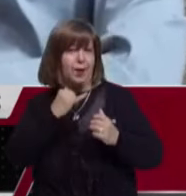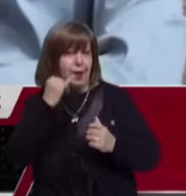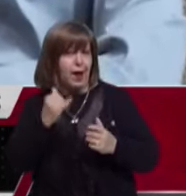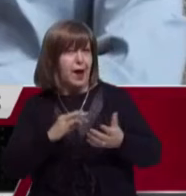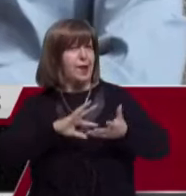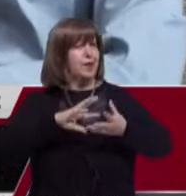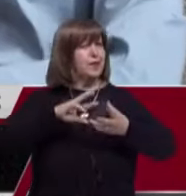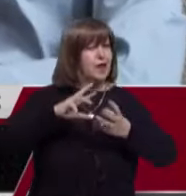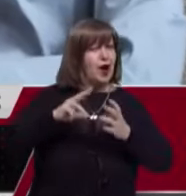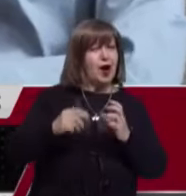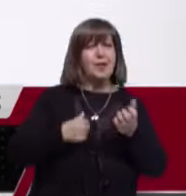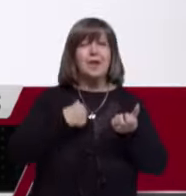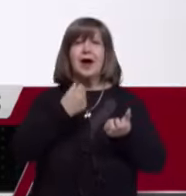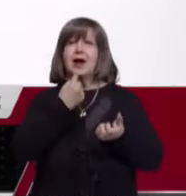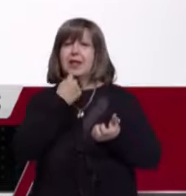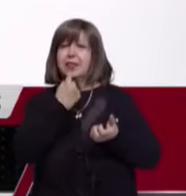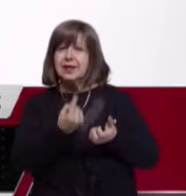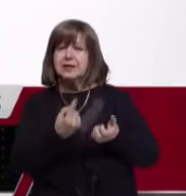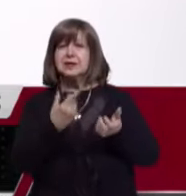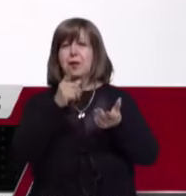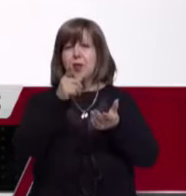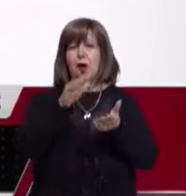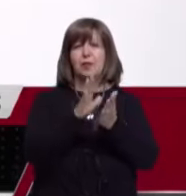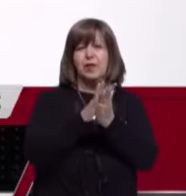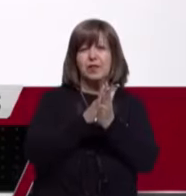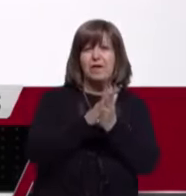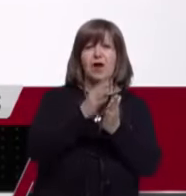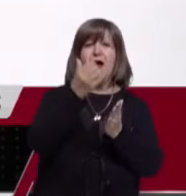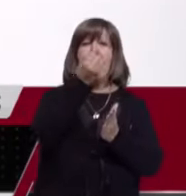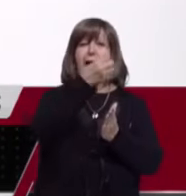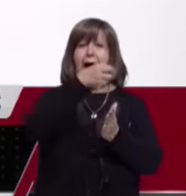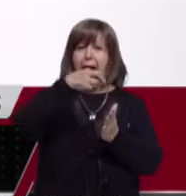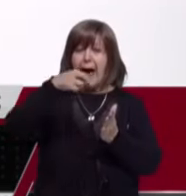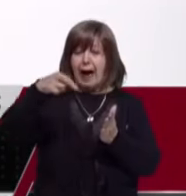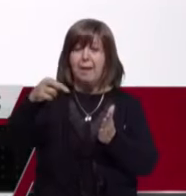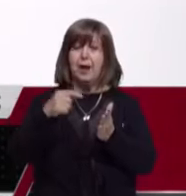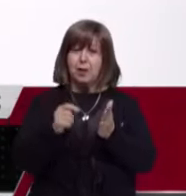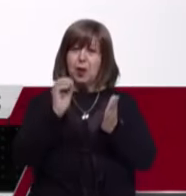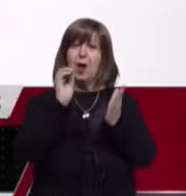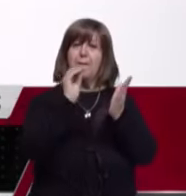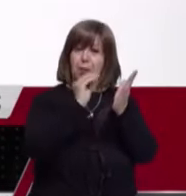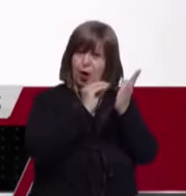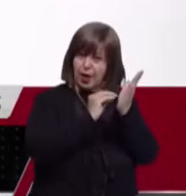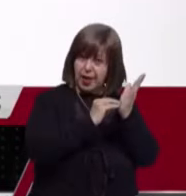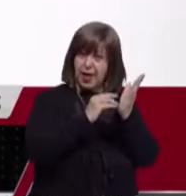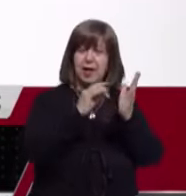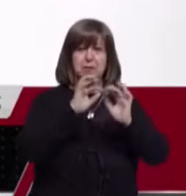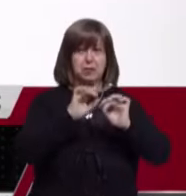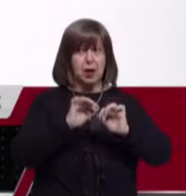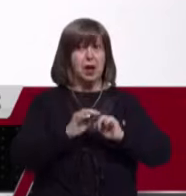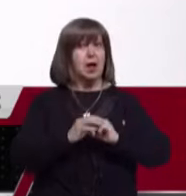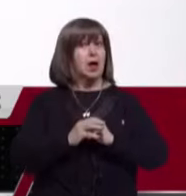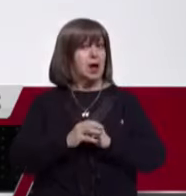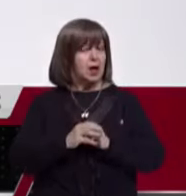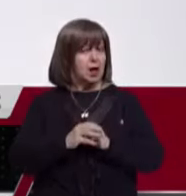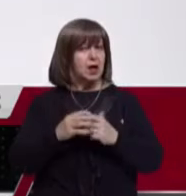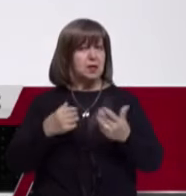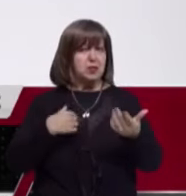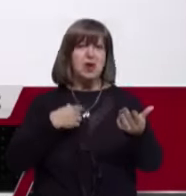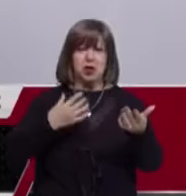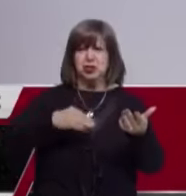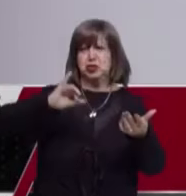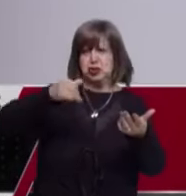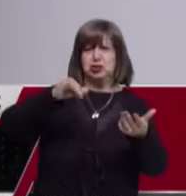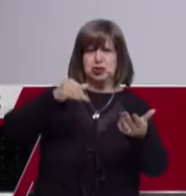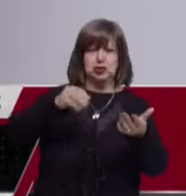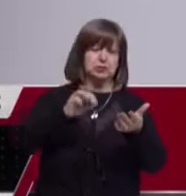vamos a hablarlo bien con la abogada Peñalosa que tengo aquí a mi lado. Pero primero quiero que vean una encuesta que realizamos a los mendocinos sobre si alguna vez fueron estafados de esta forma y